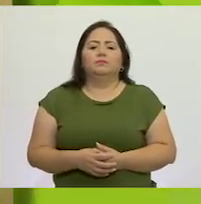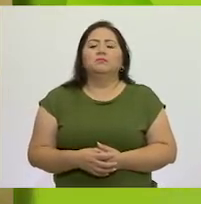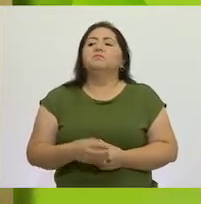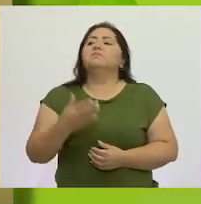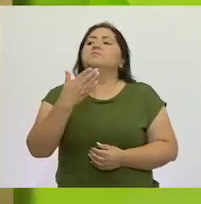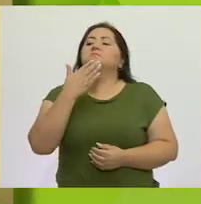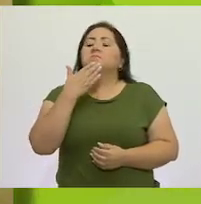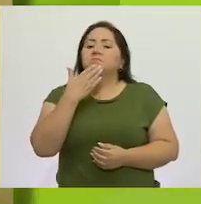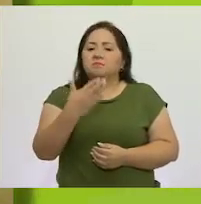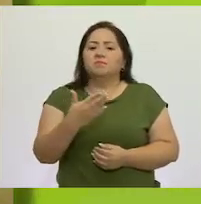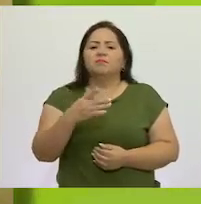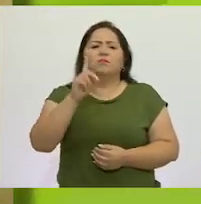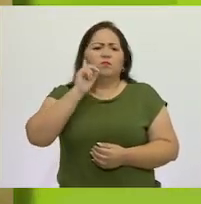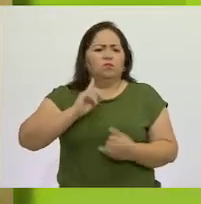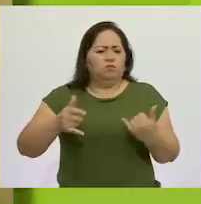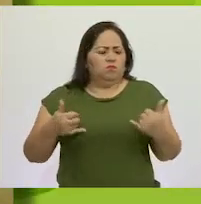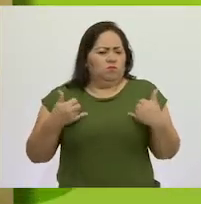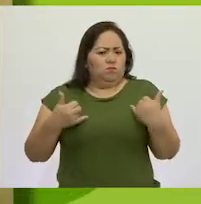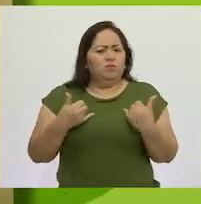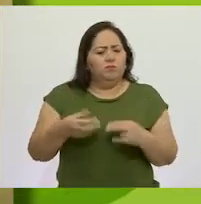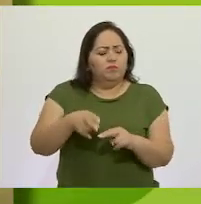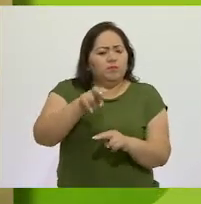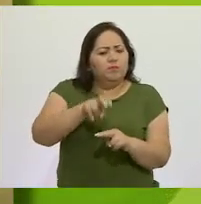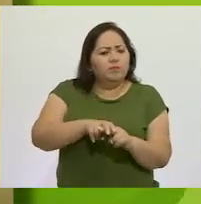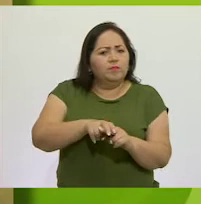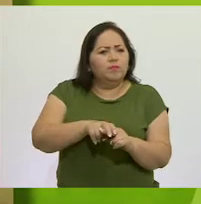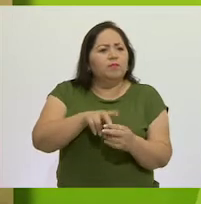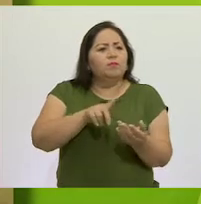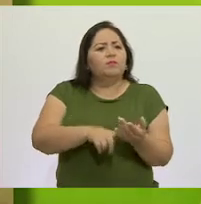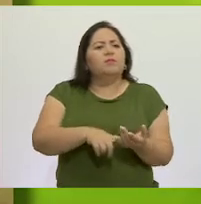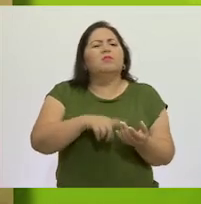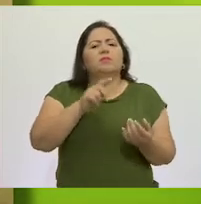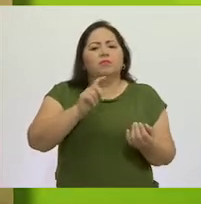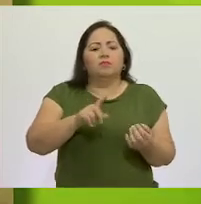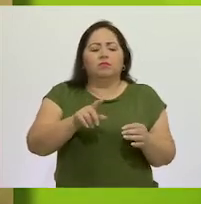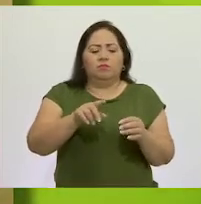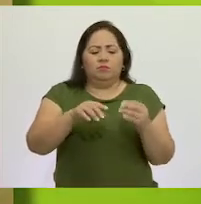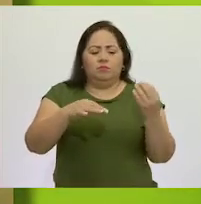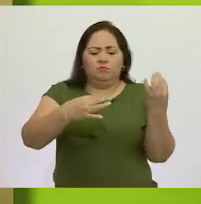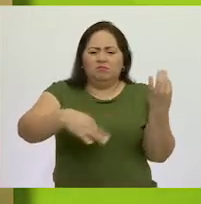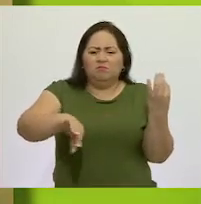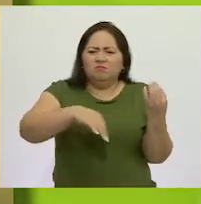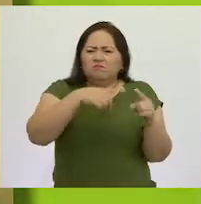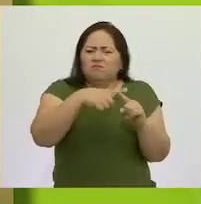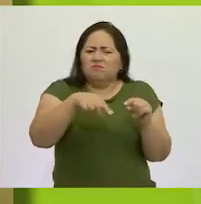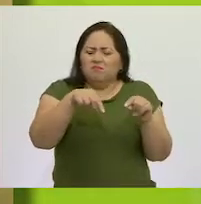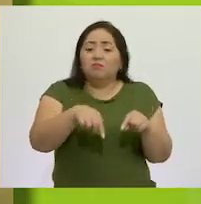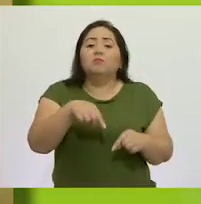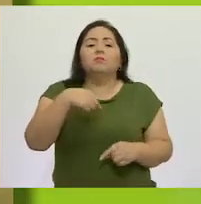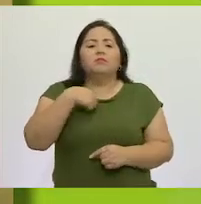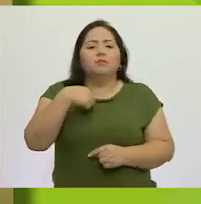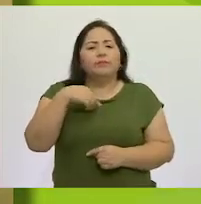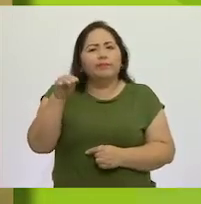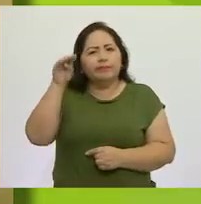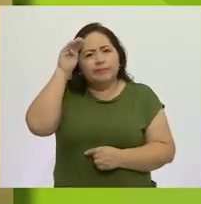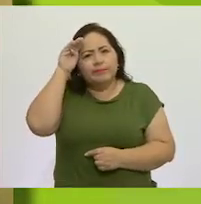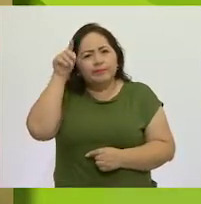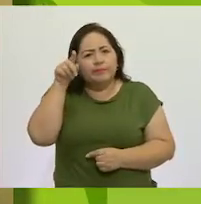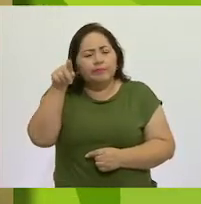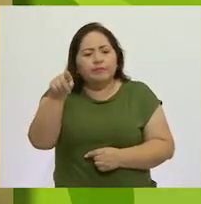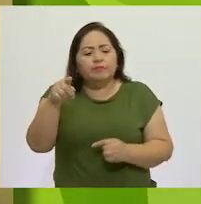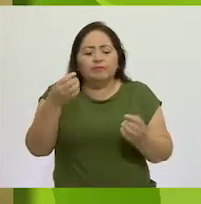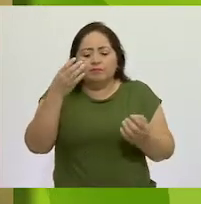Bien, hay una joven que está sentada y está tocando un instrumento. Y yo pienso que